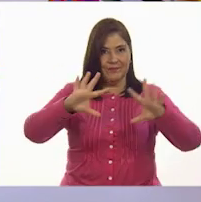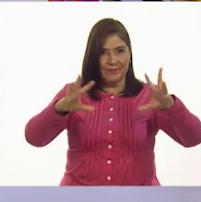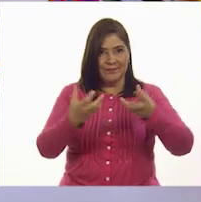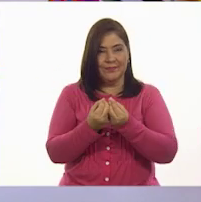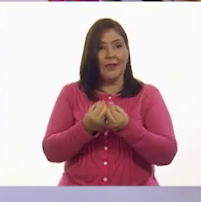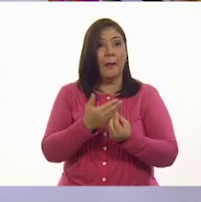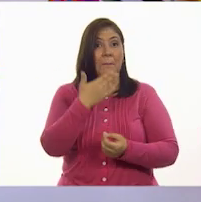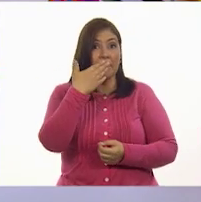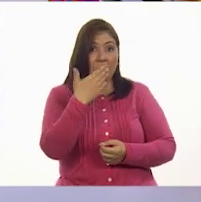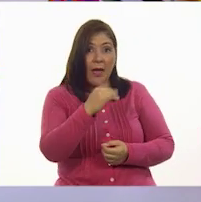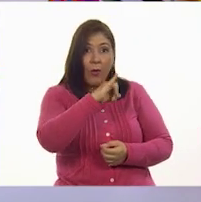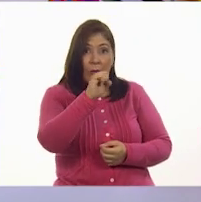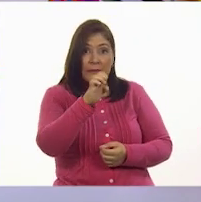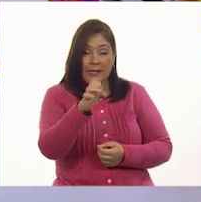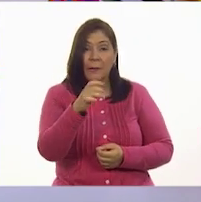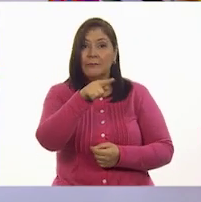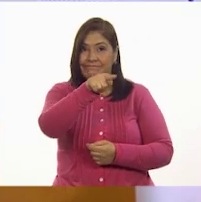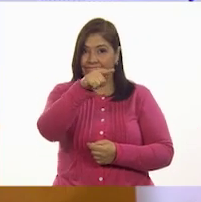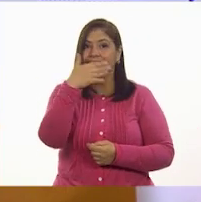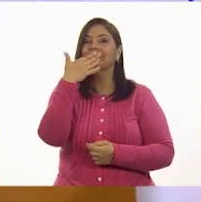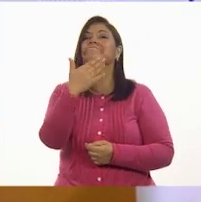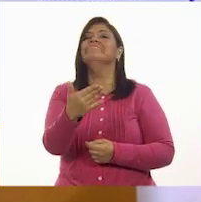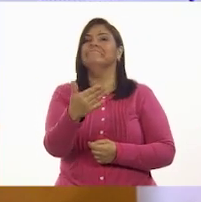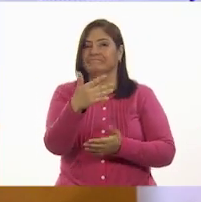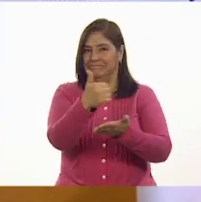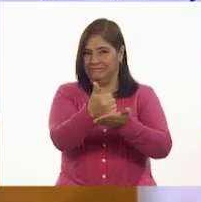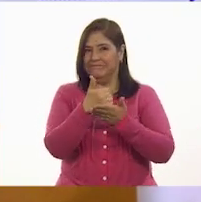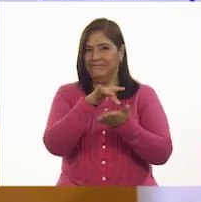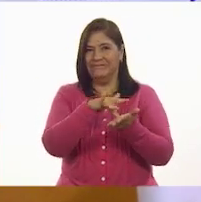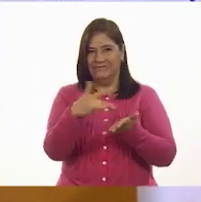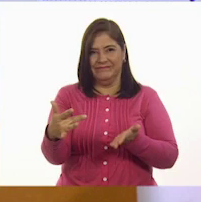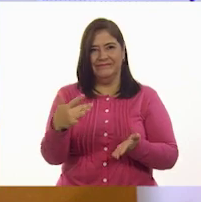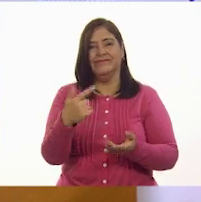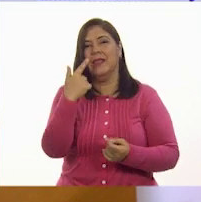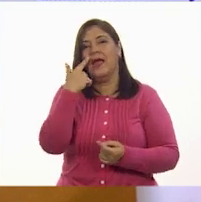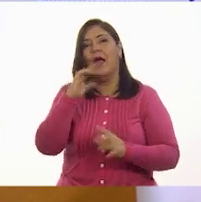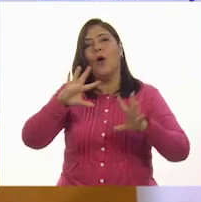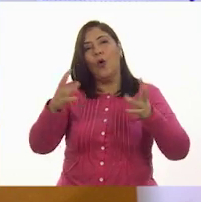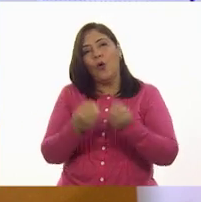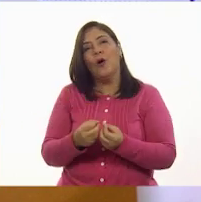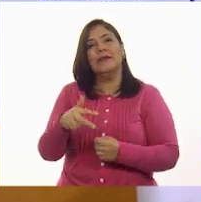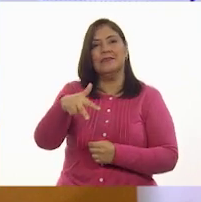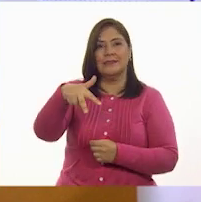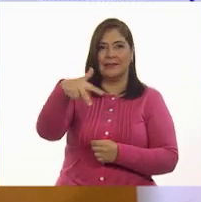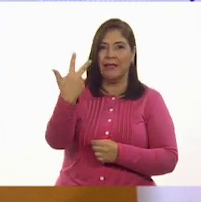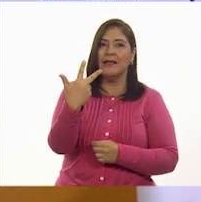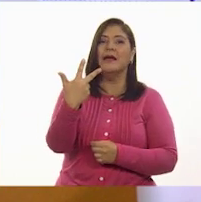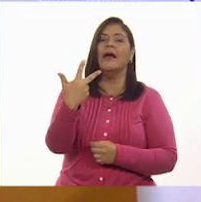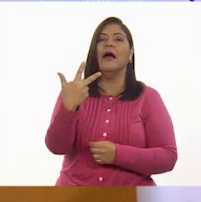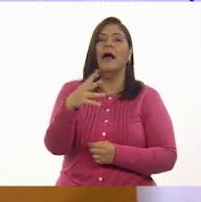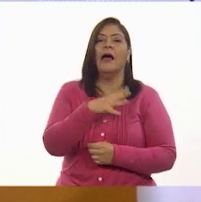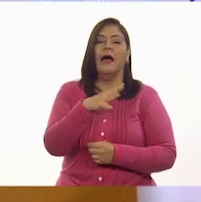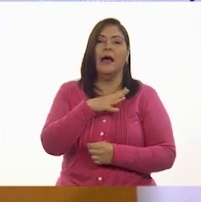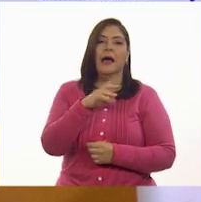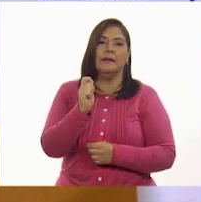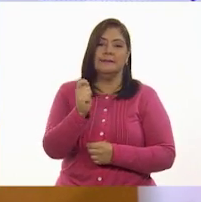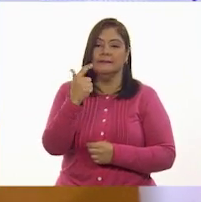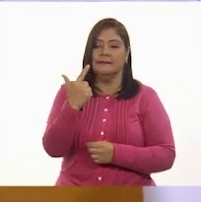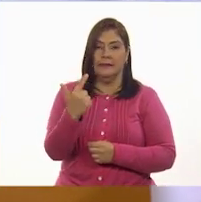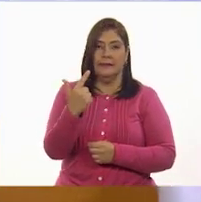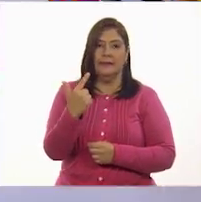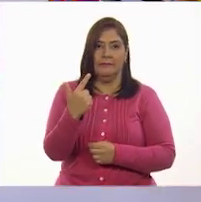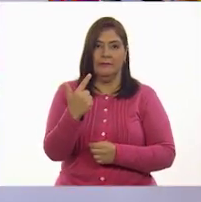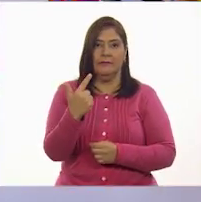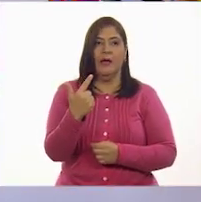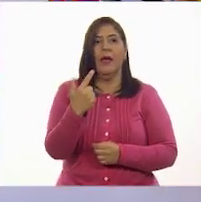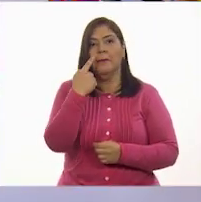bien, José! José, muy bien, gracias por ayudarnos. Entonces tenemos 13 porque nos salieron 7. 7, muy bien. Vamos